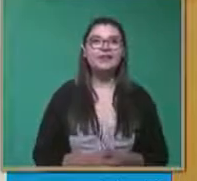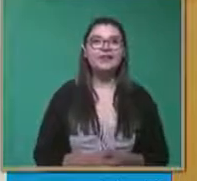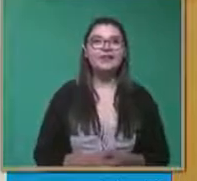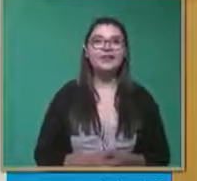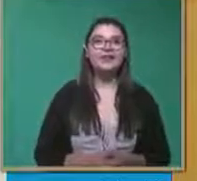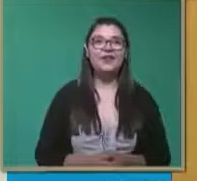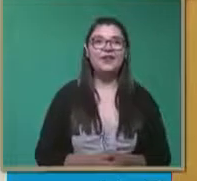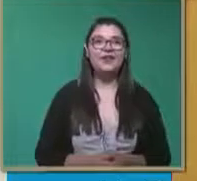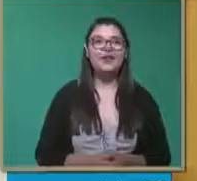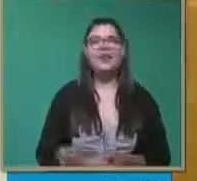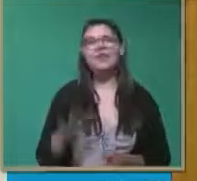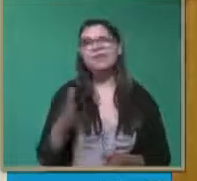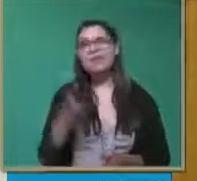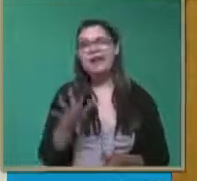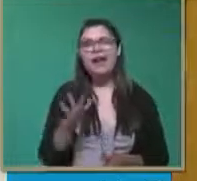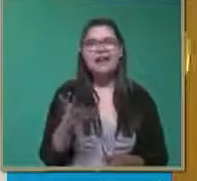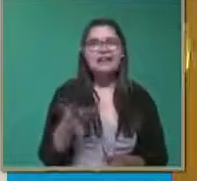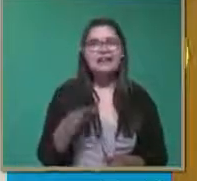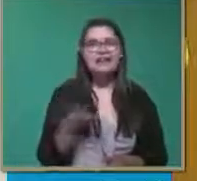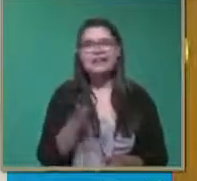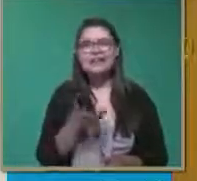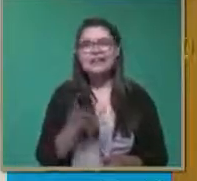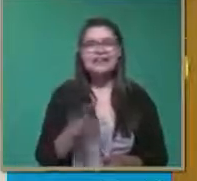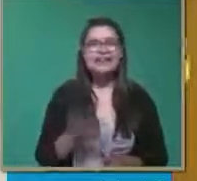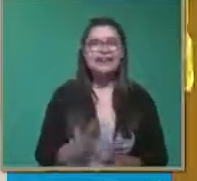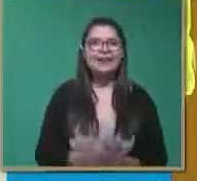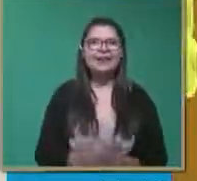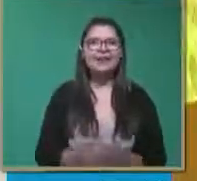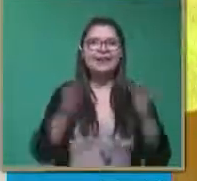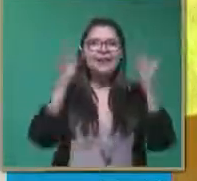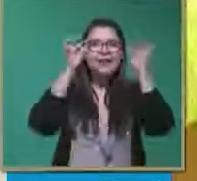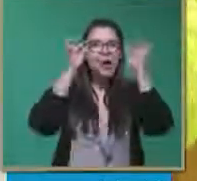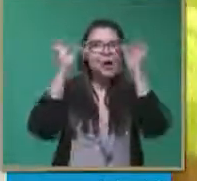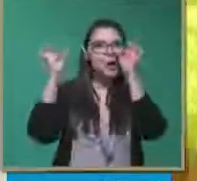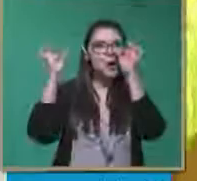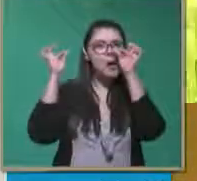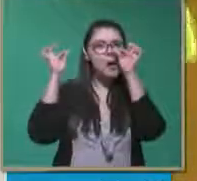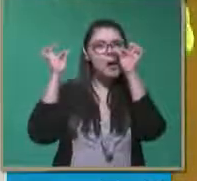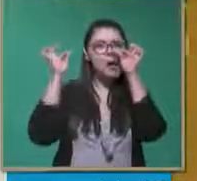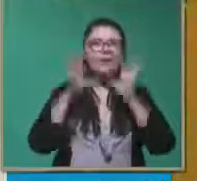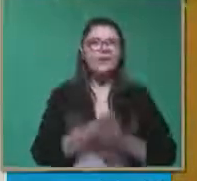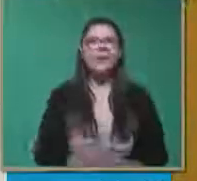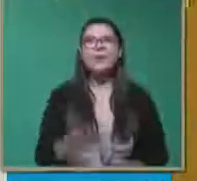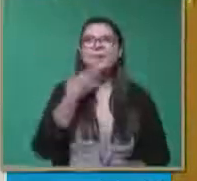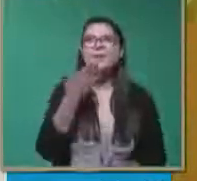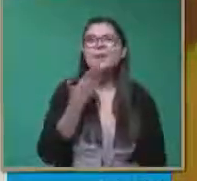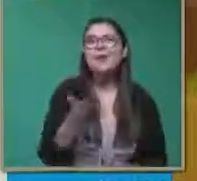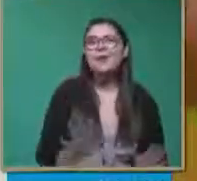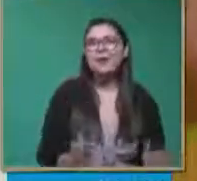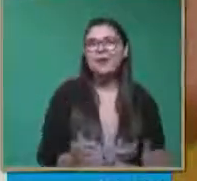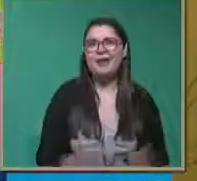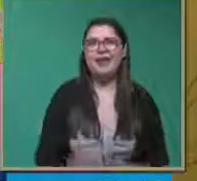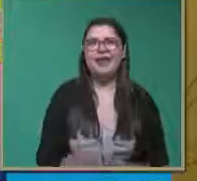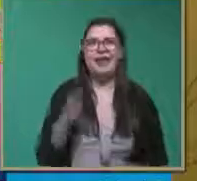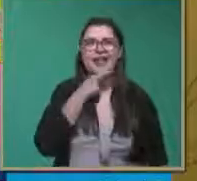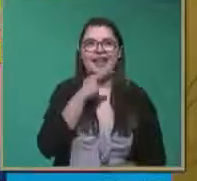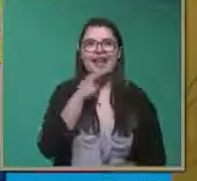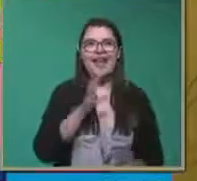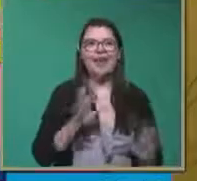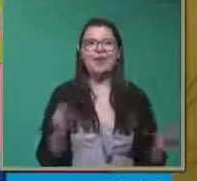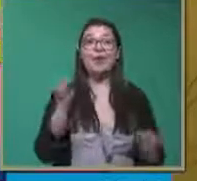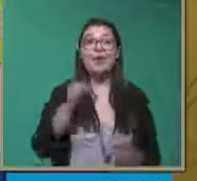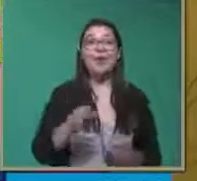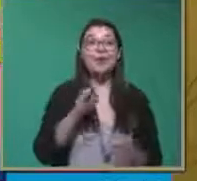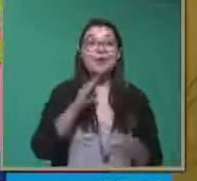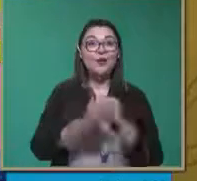¡Listo! ¿Y cómo le quedó el bonito a la maestra Yuli? Quiero ver. Bueno, como lo dice. Pero ¿qué creen, maestra? Con esto nos